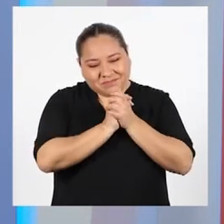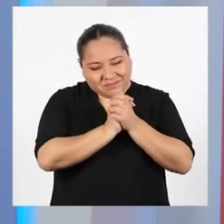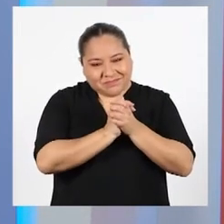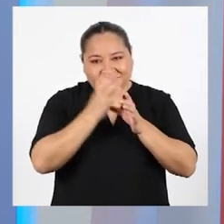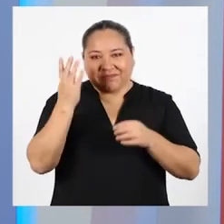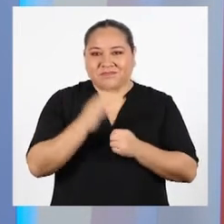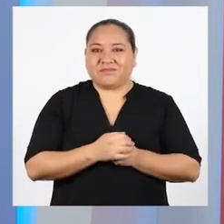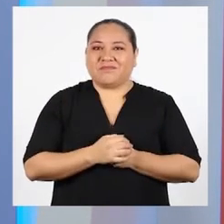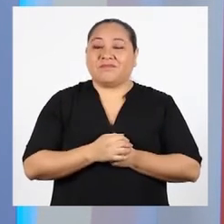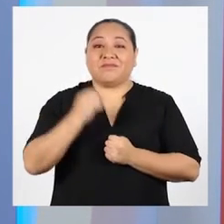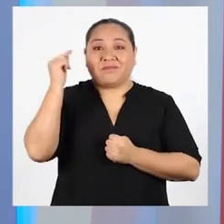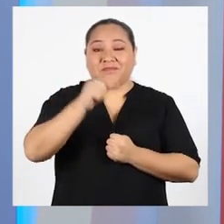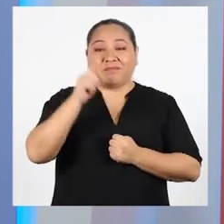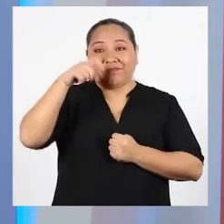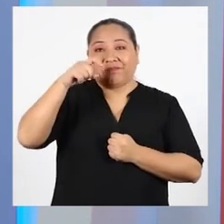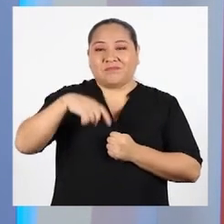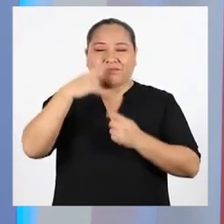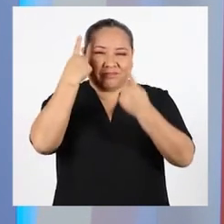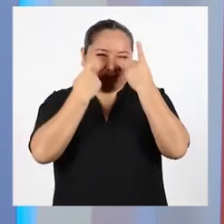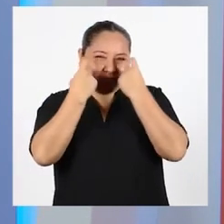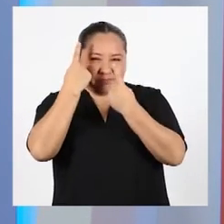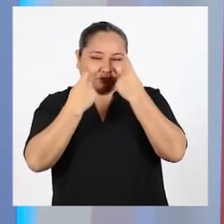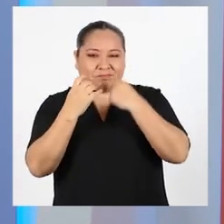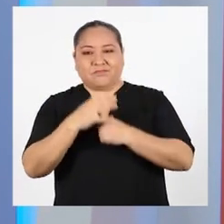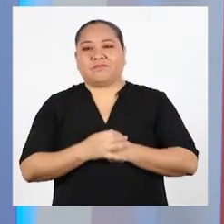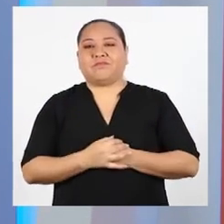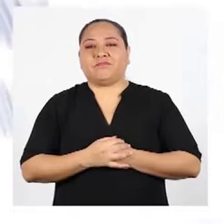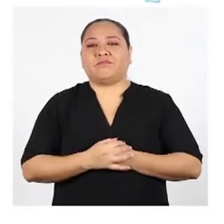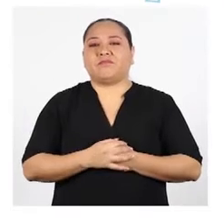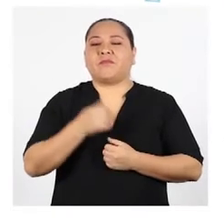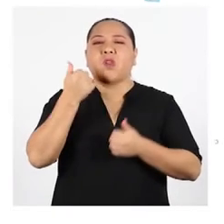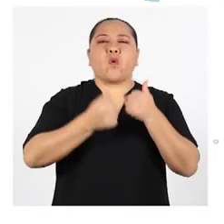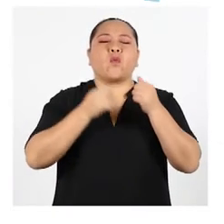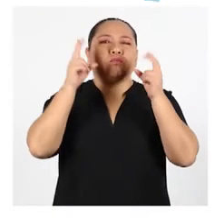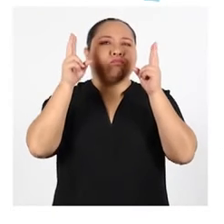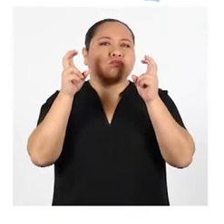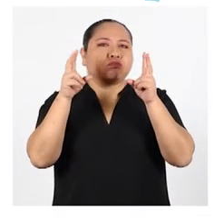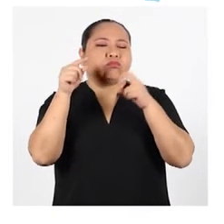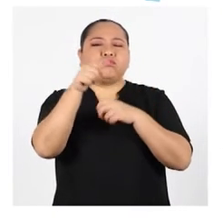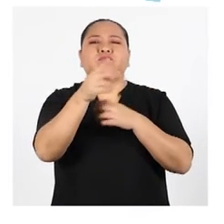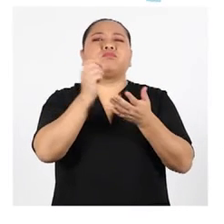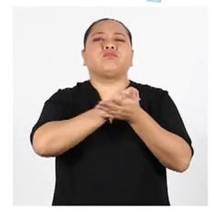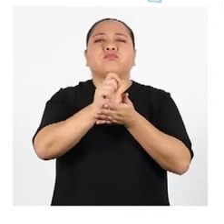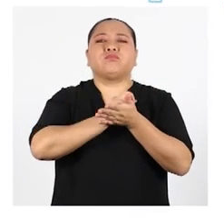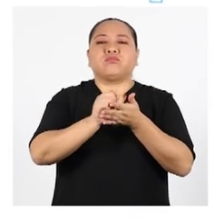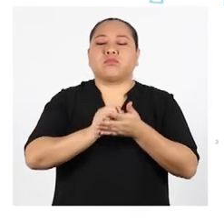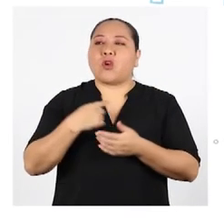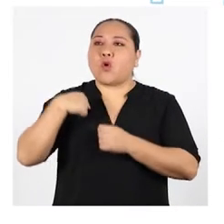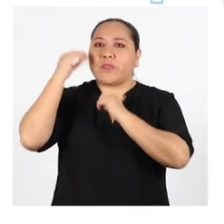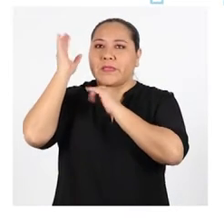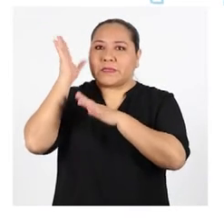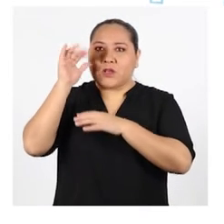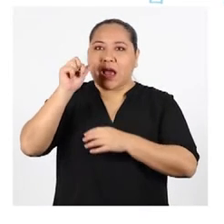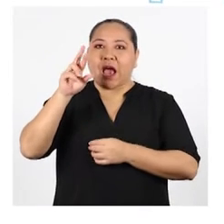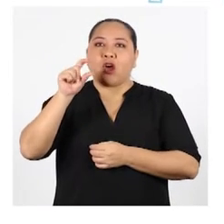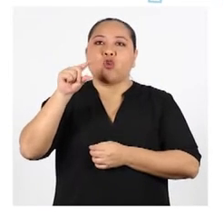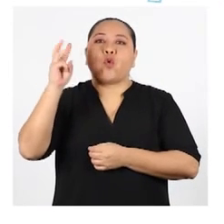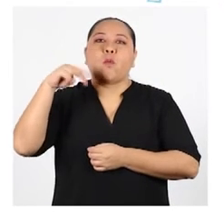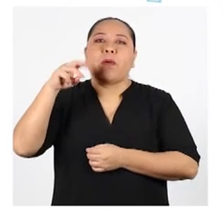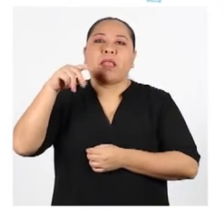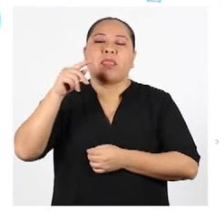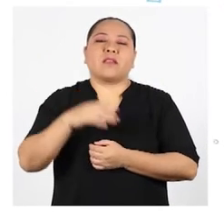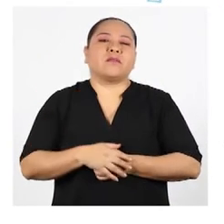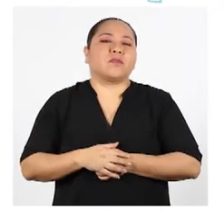porcino amigo, y para eso hay que hacernos algunas preguntas. ¿Qué texto escribirán? Un discurso